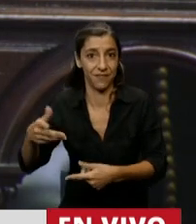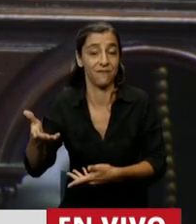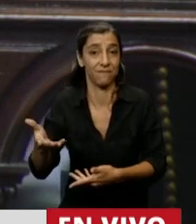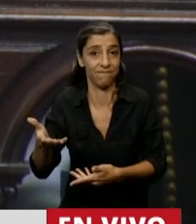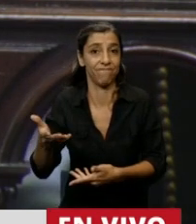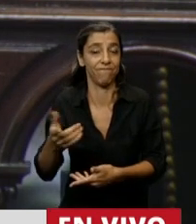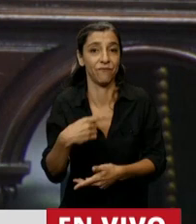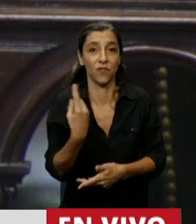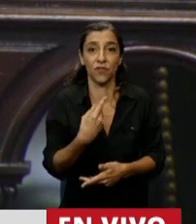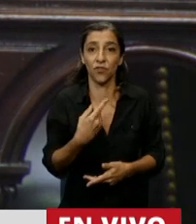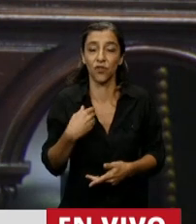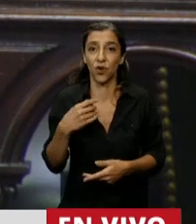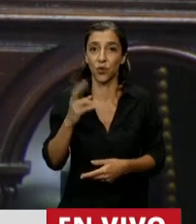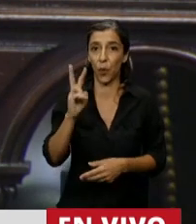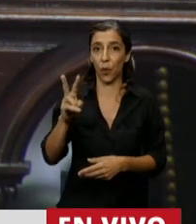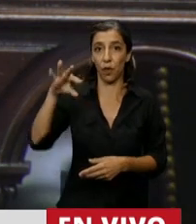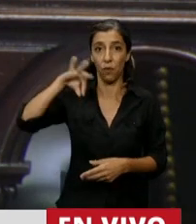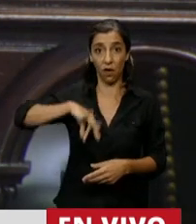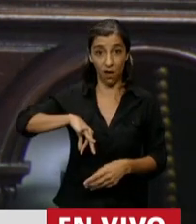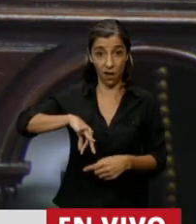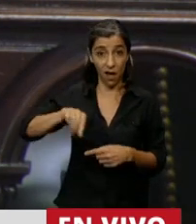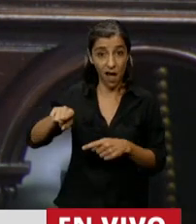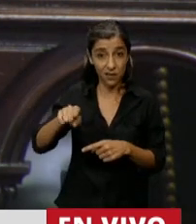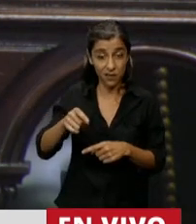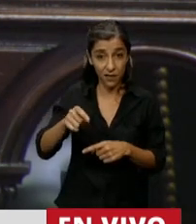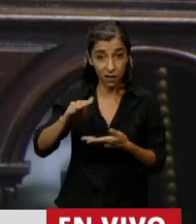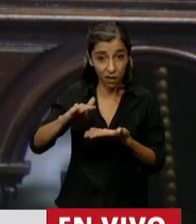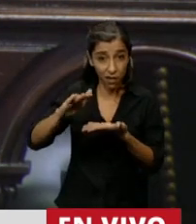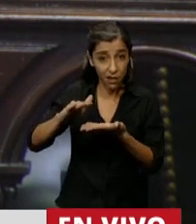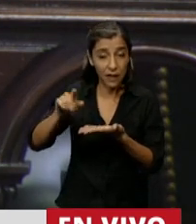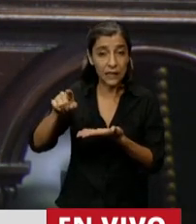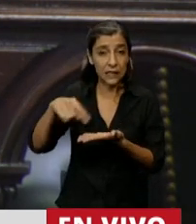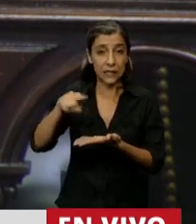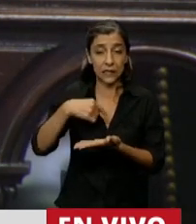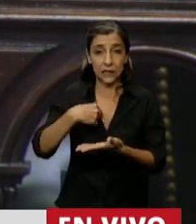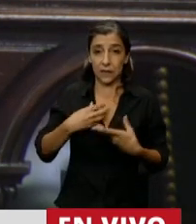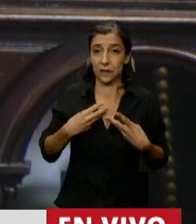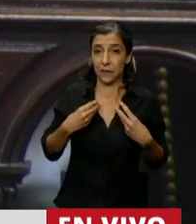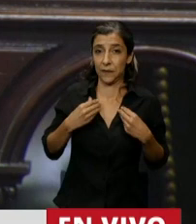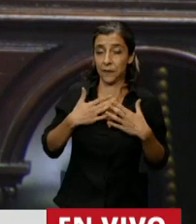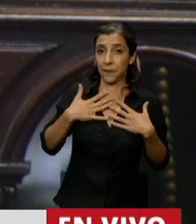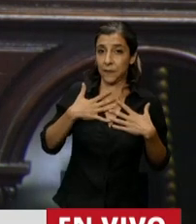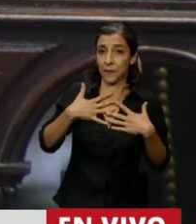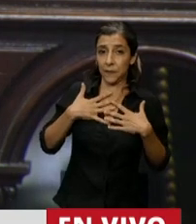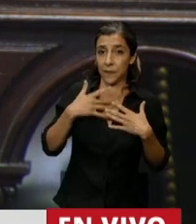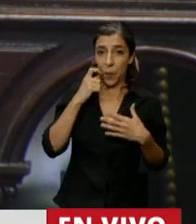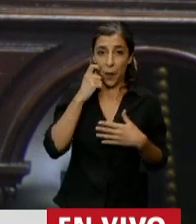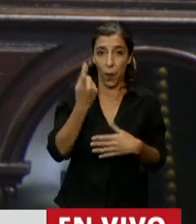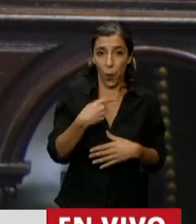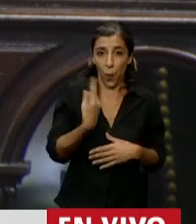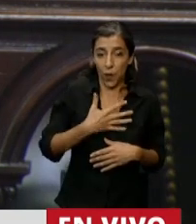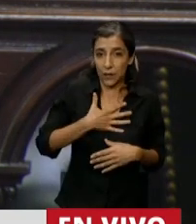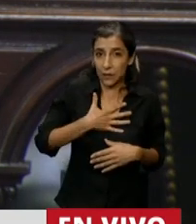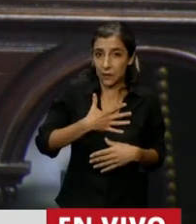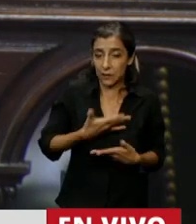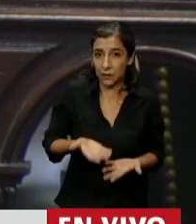sí debe avergonzarnos y debe sensibilizarnos en lo más profundo de nuestro ser.